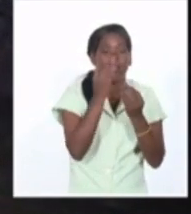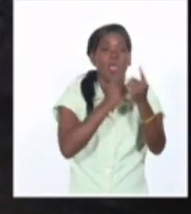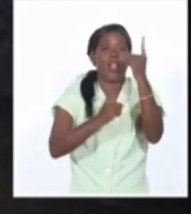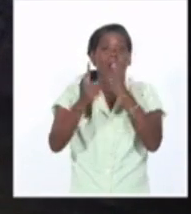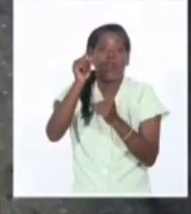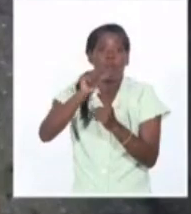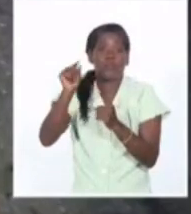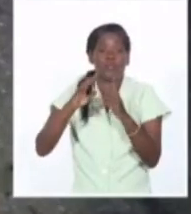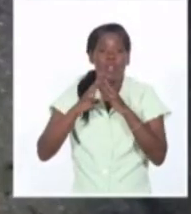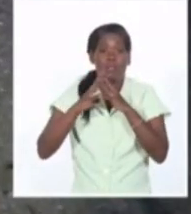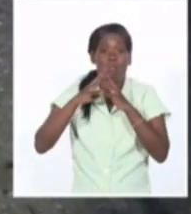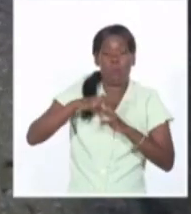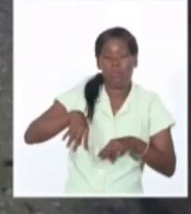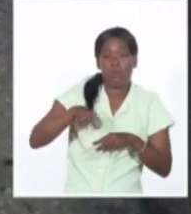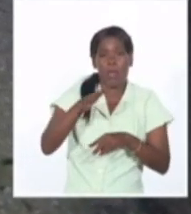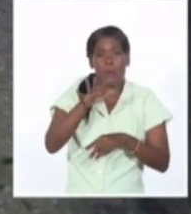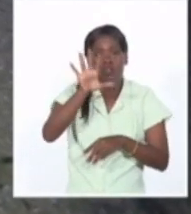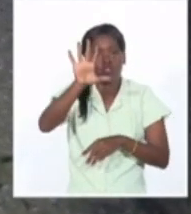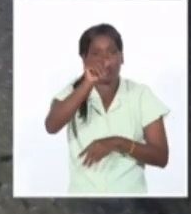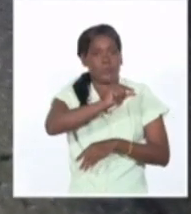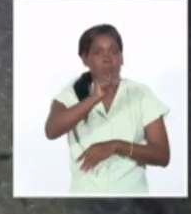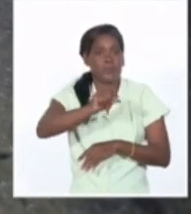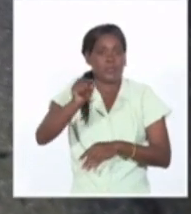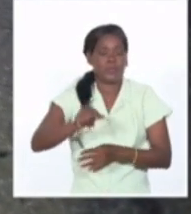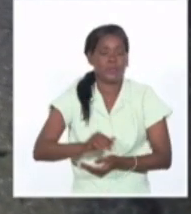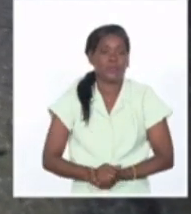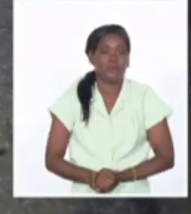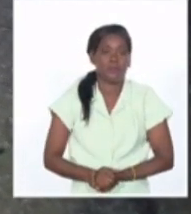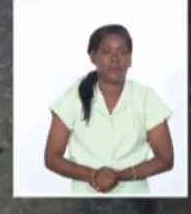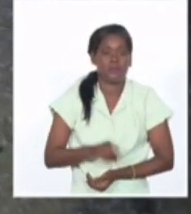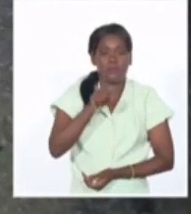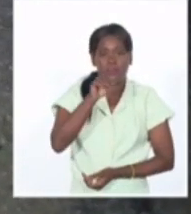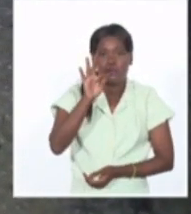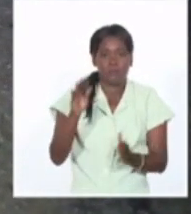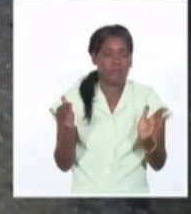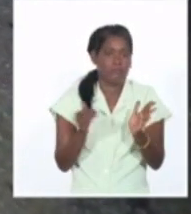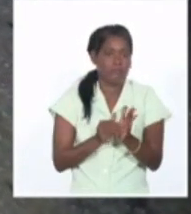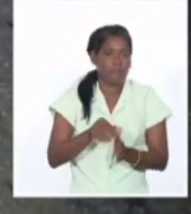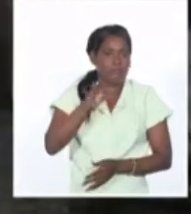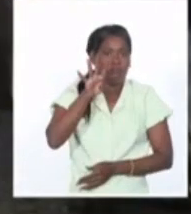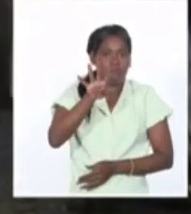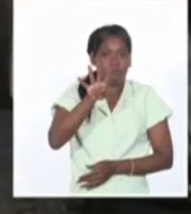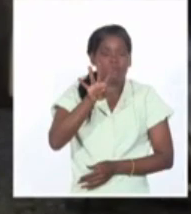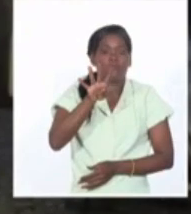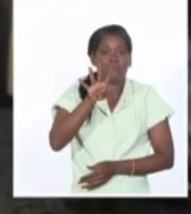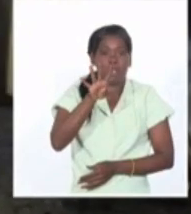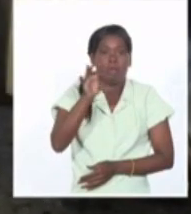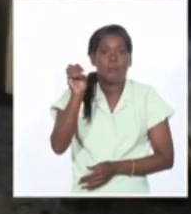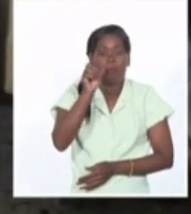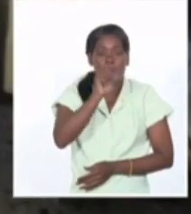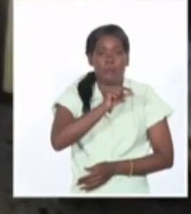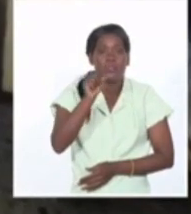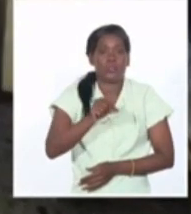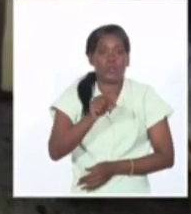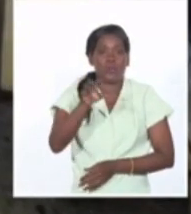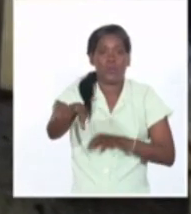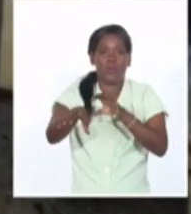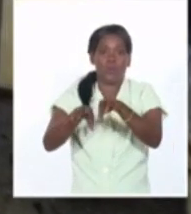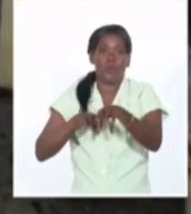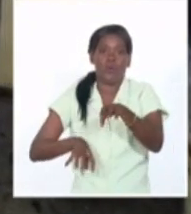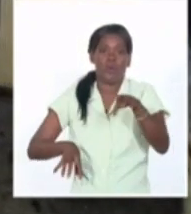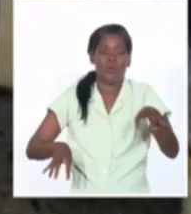albergues 1.005 personas y más de 18.400 están aisladas en diferentes comunidades por